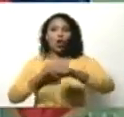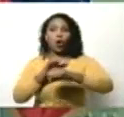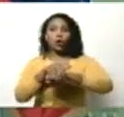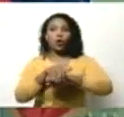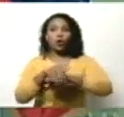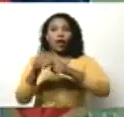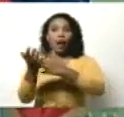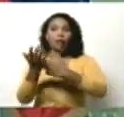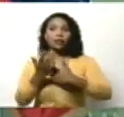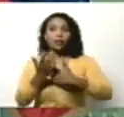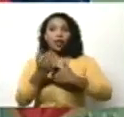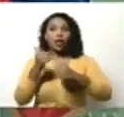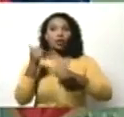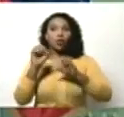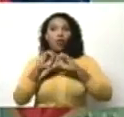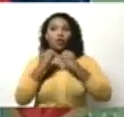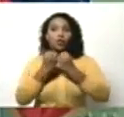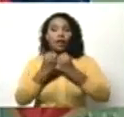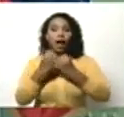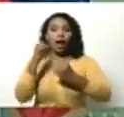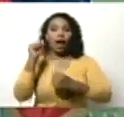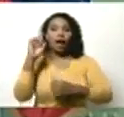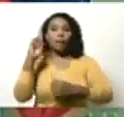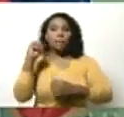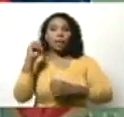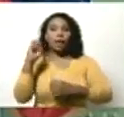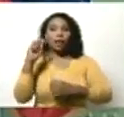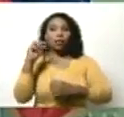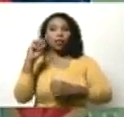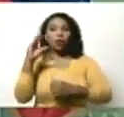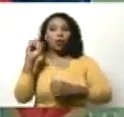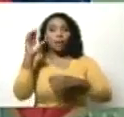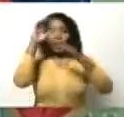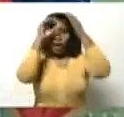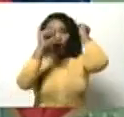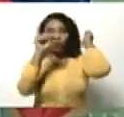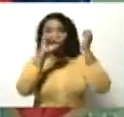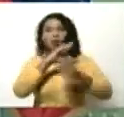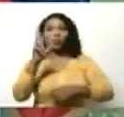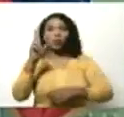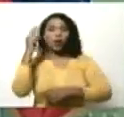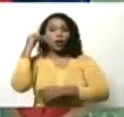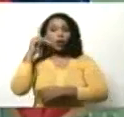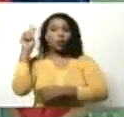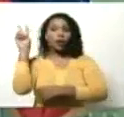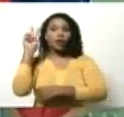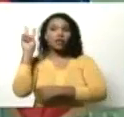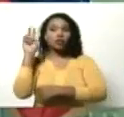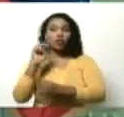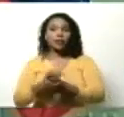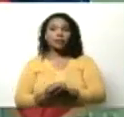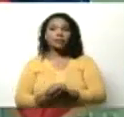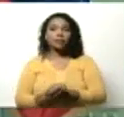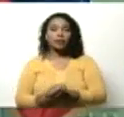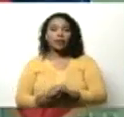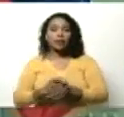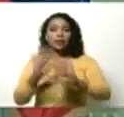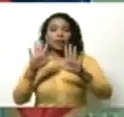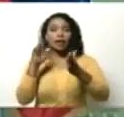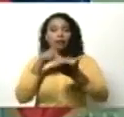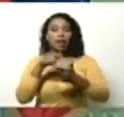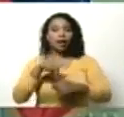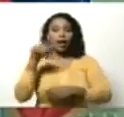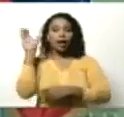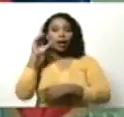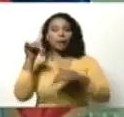ha recibido en su despacho a Armando Benedetti, embajador de la República de Colombia en Venezuela, que ya se encuentra en Caracas, por